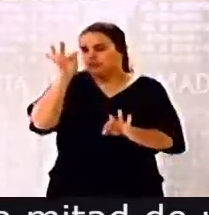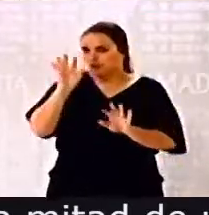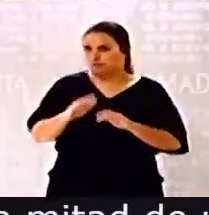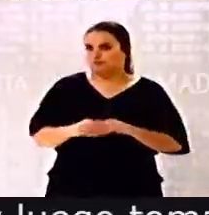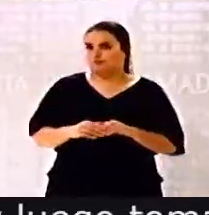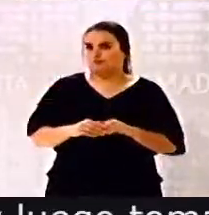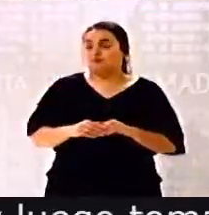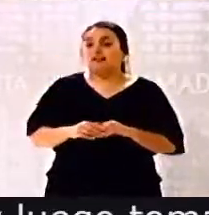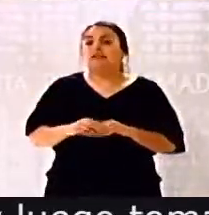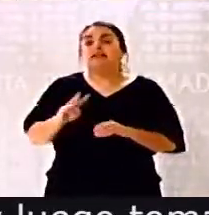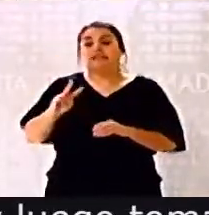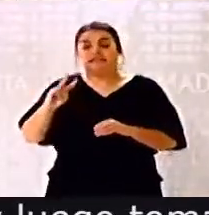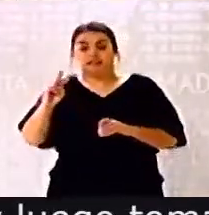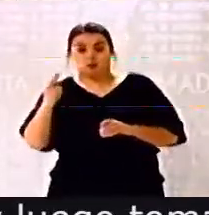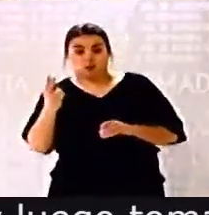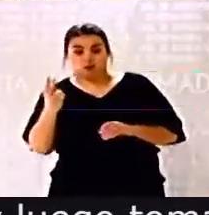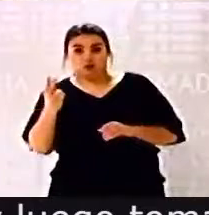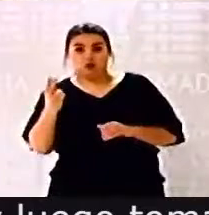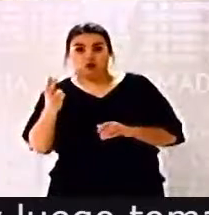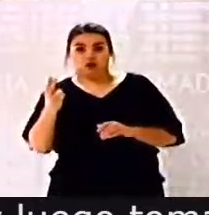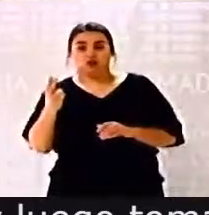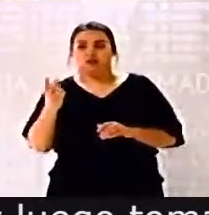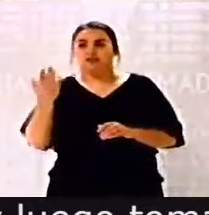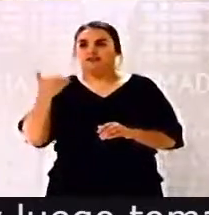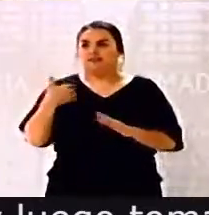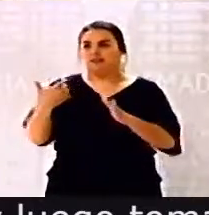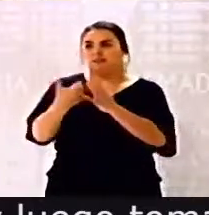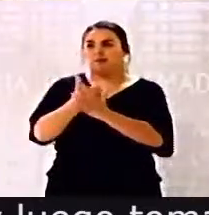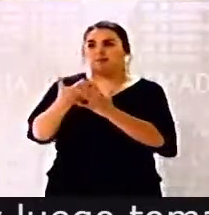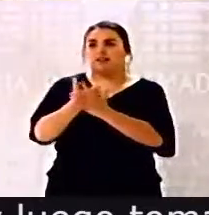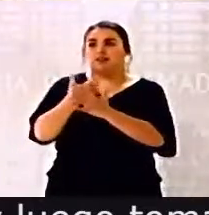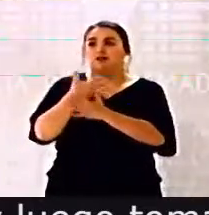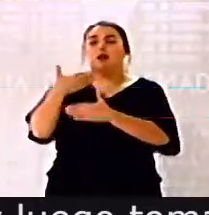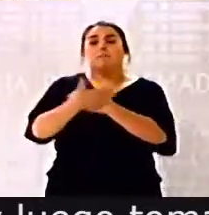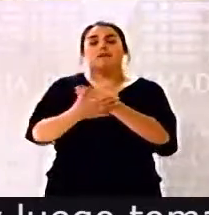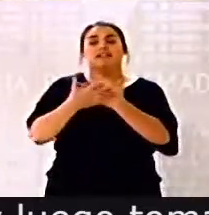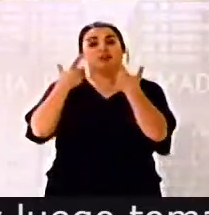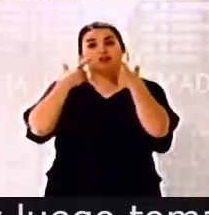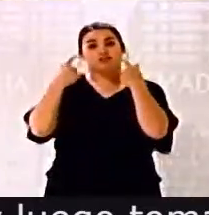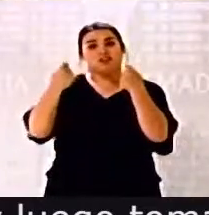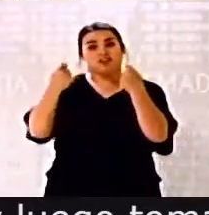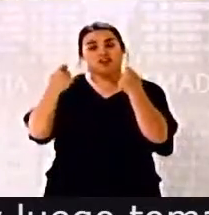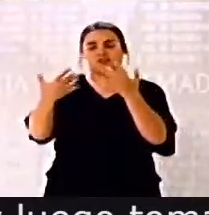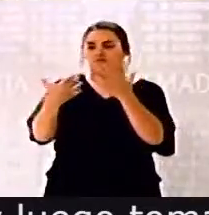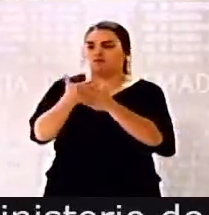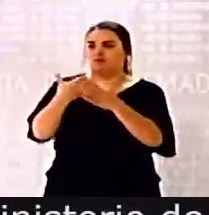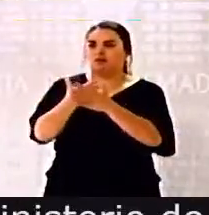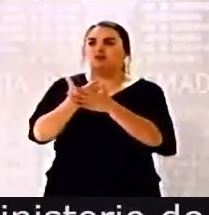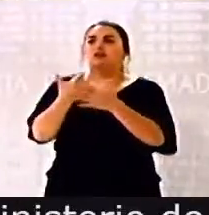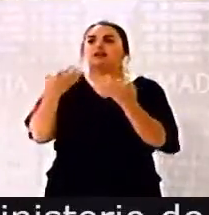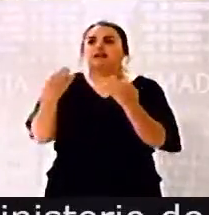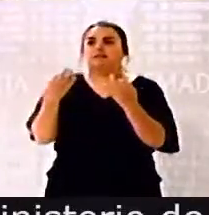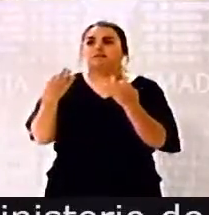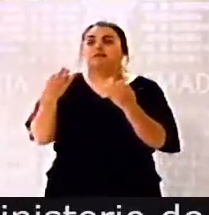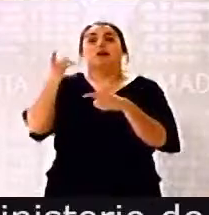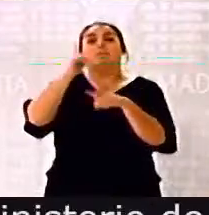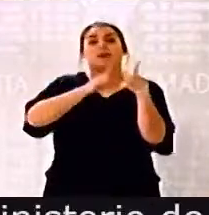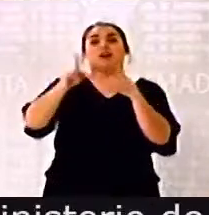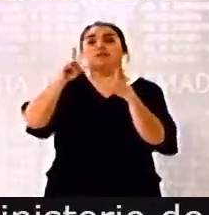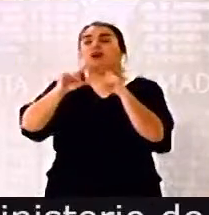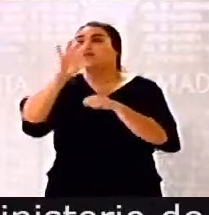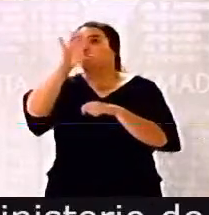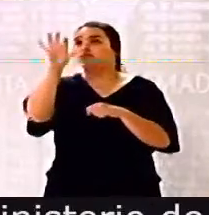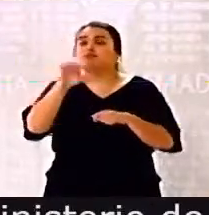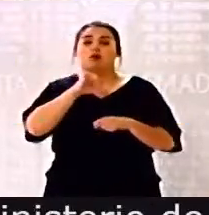Y, en segundo lugar, nos han aclarado hoy por parte del Ministerio de Sanidad que no se va a permitir el viaje entre